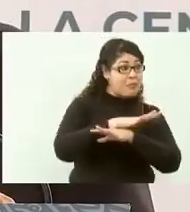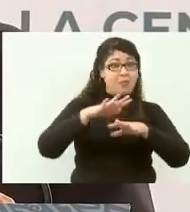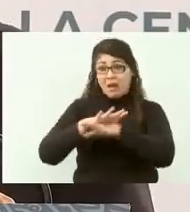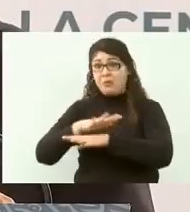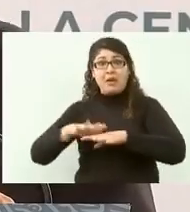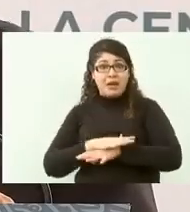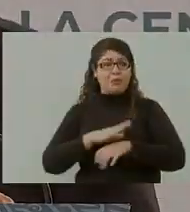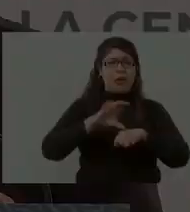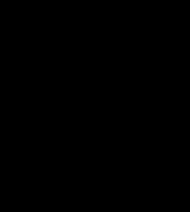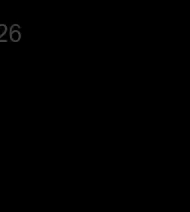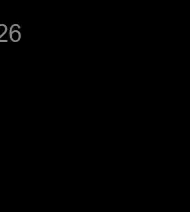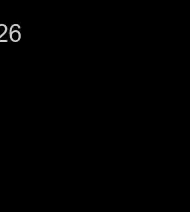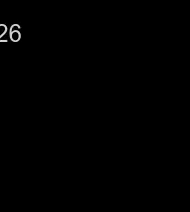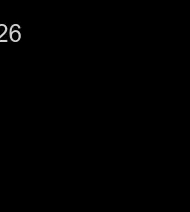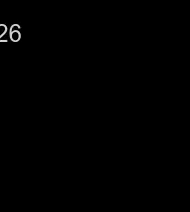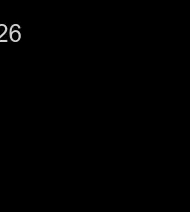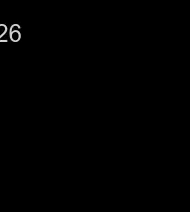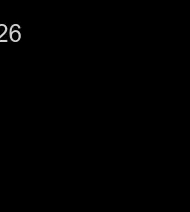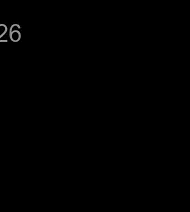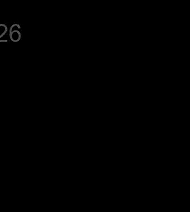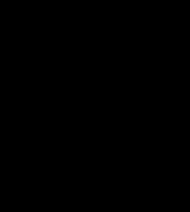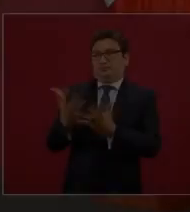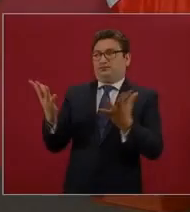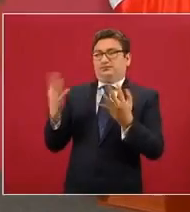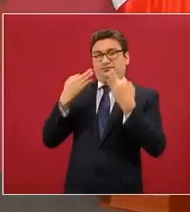completamente a favor,